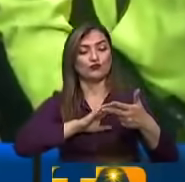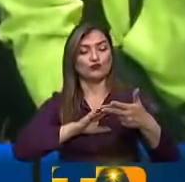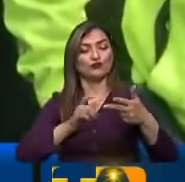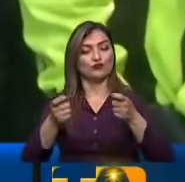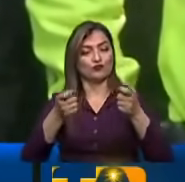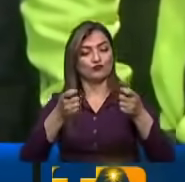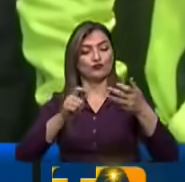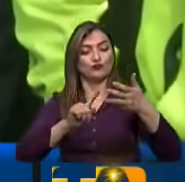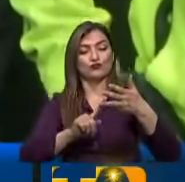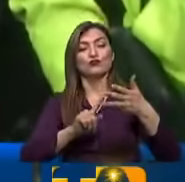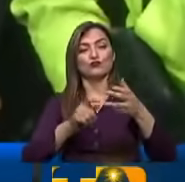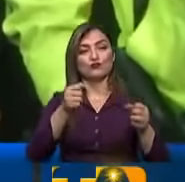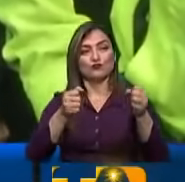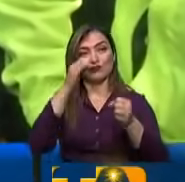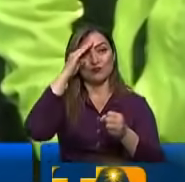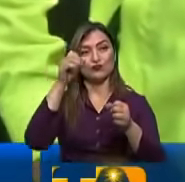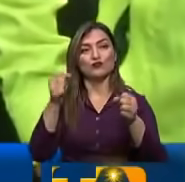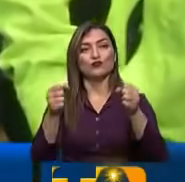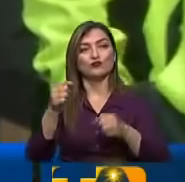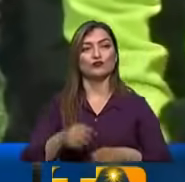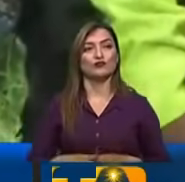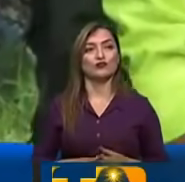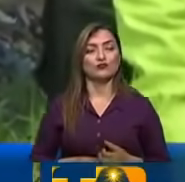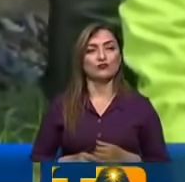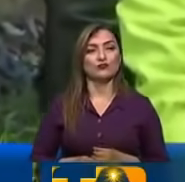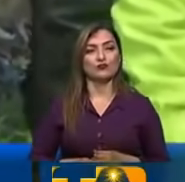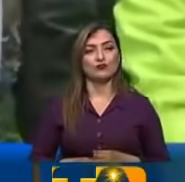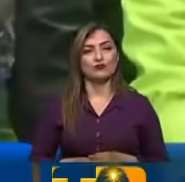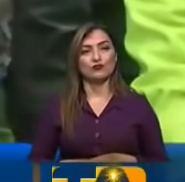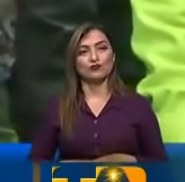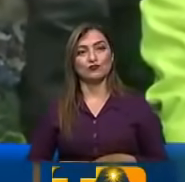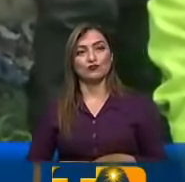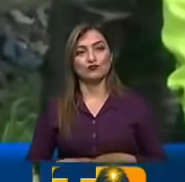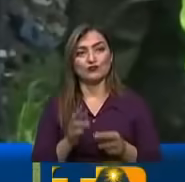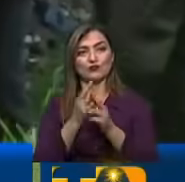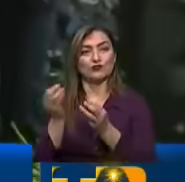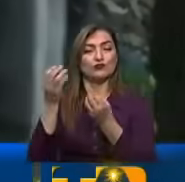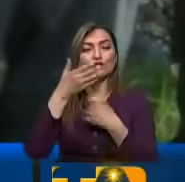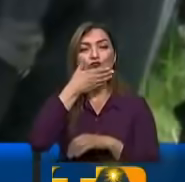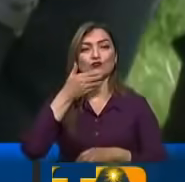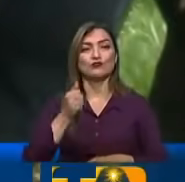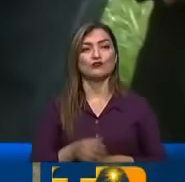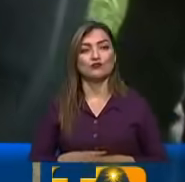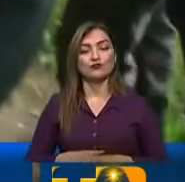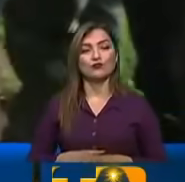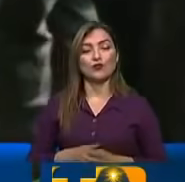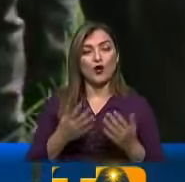control, de agentes de tránsito, y eso esperamos que nos den mejores resultados. Inclusive,